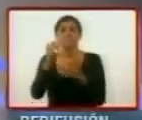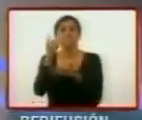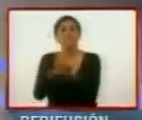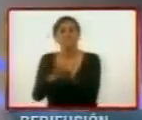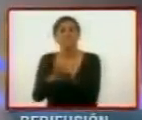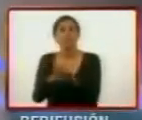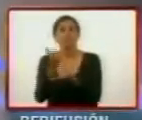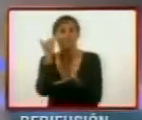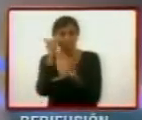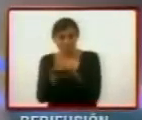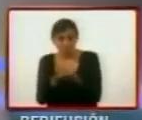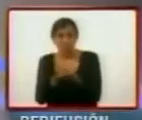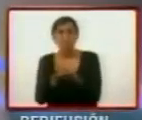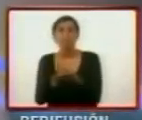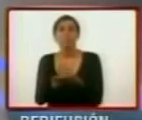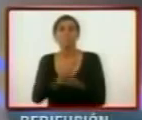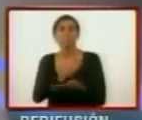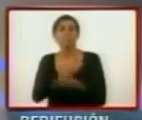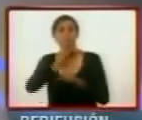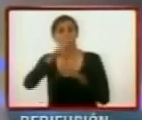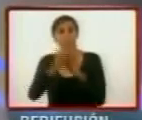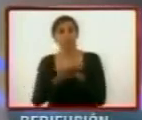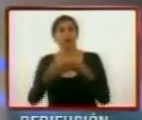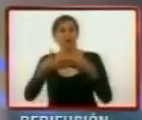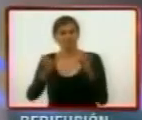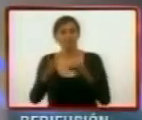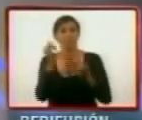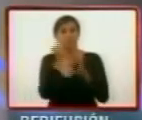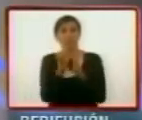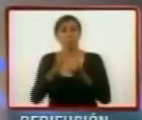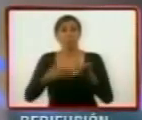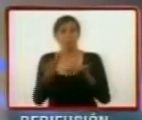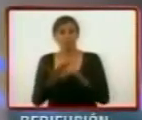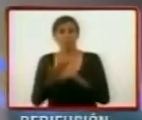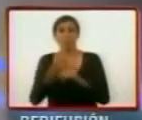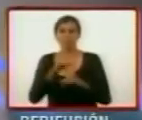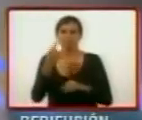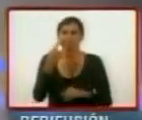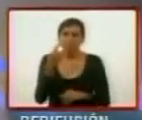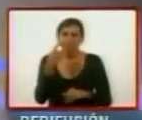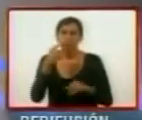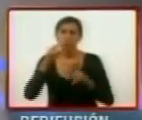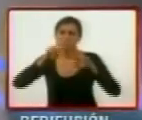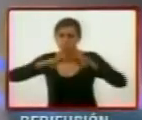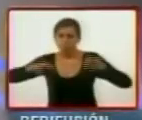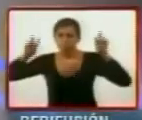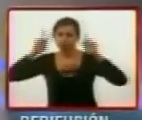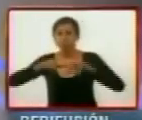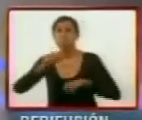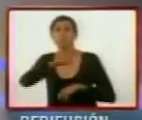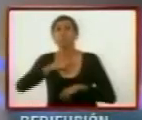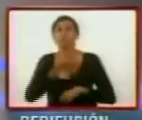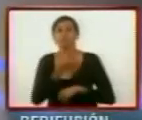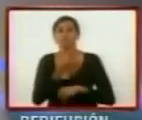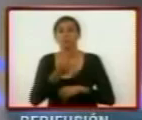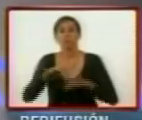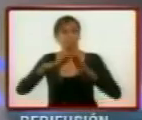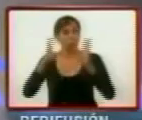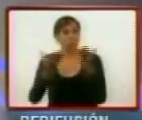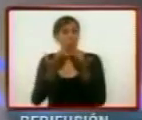Cultural, una página web donde estarán los bienes de la nación para ser consultados por los internautas de Venezuela y el